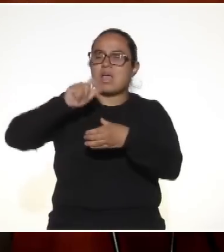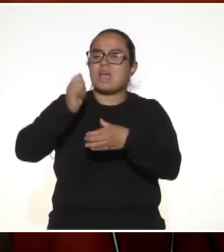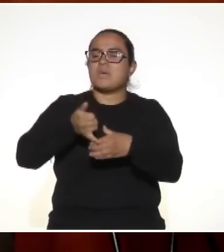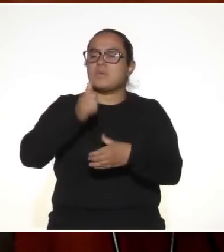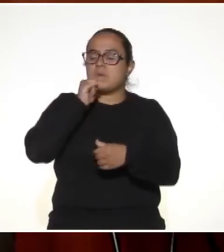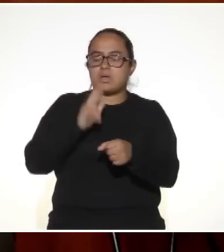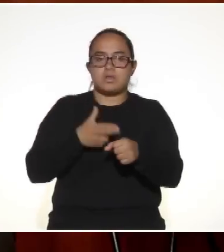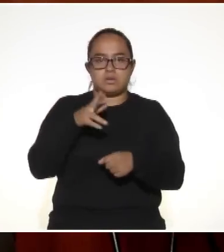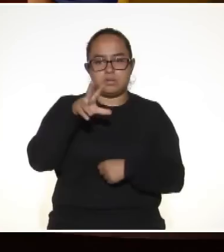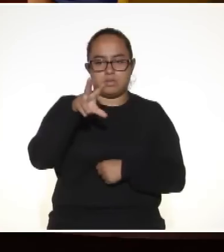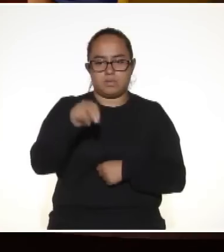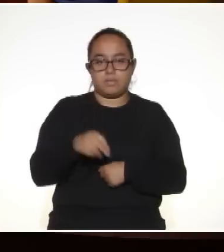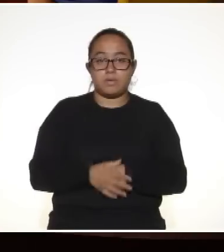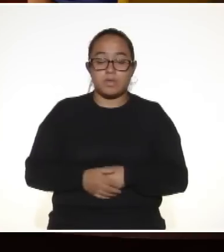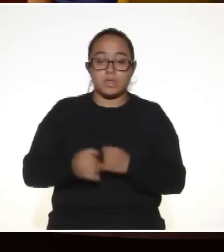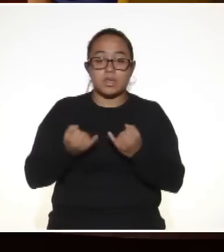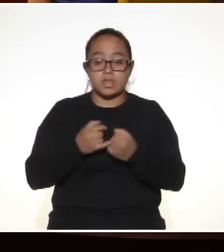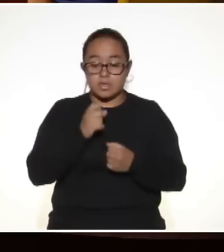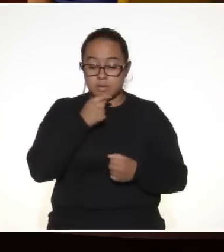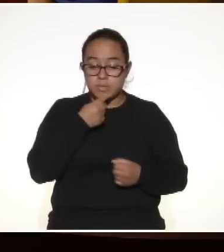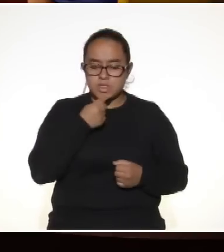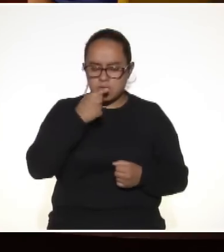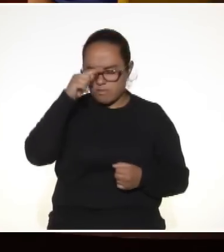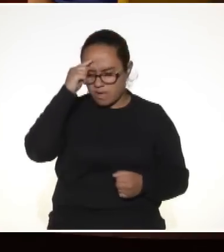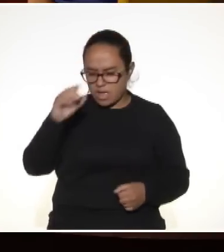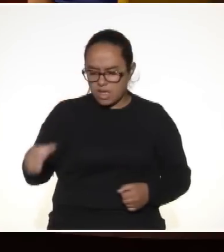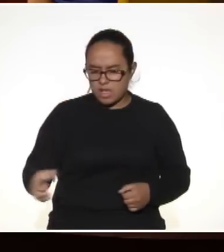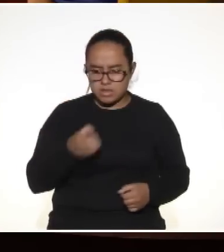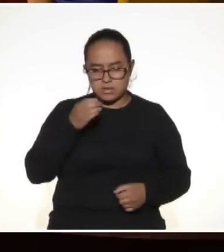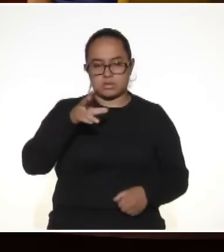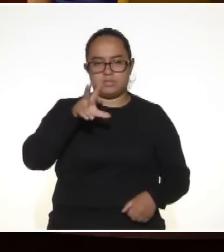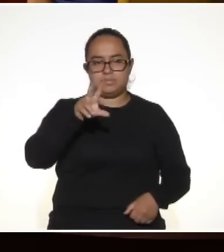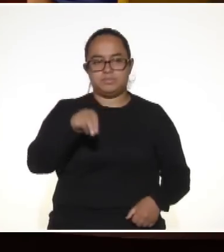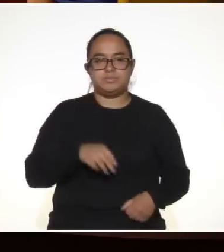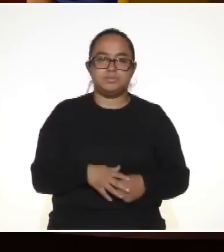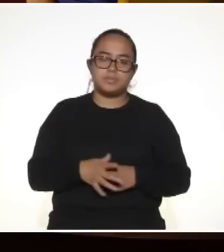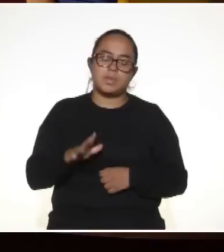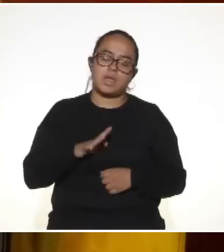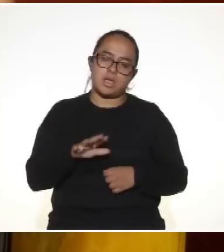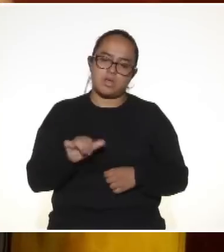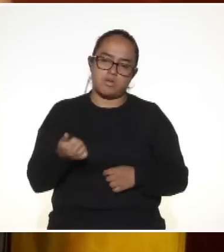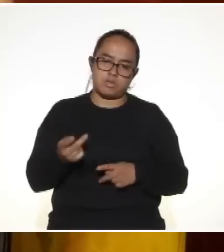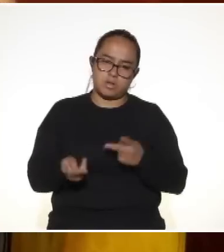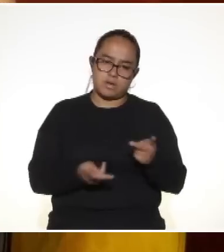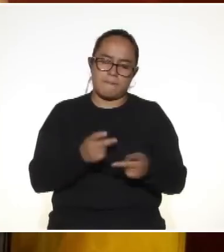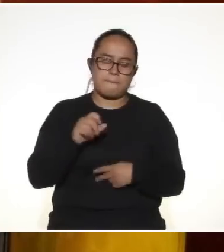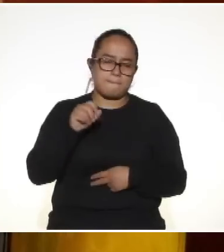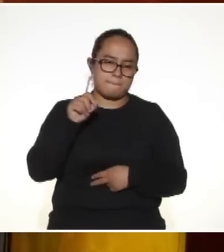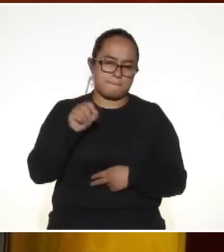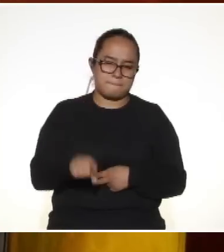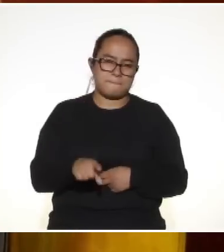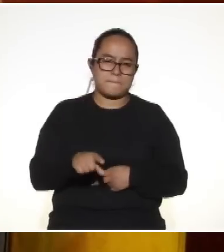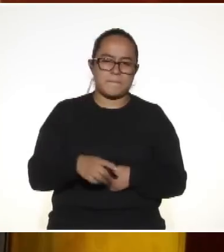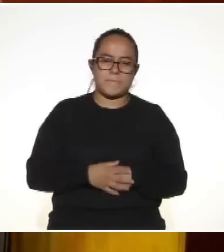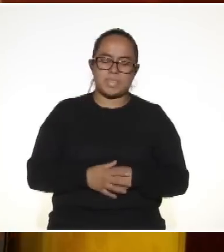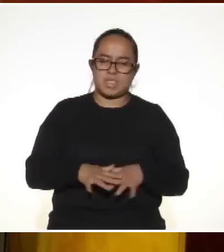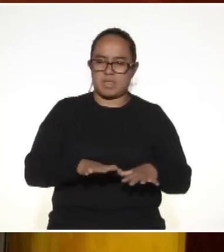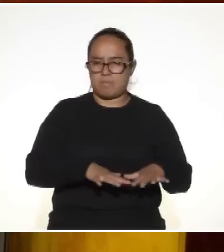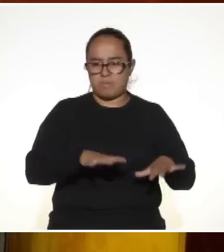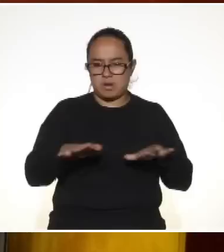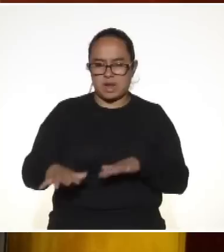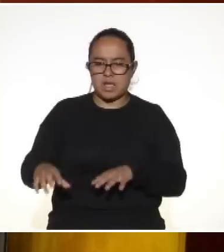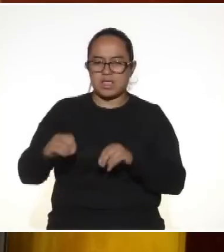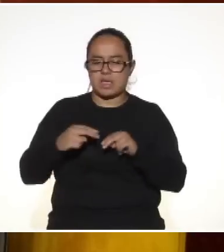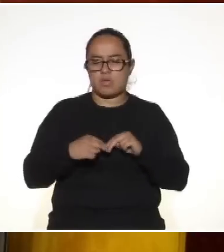Y ponerlos fuera del alcance de los niños también. También nos llegaron más preguntas, otra vez volviendo al escenario de la playa o de